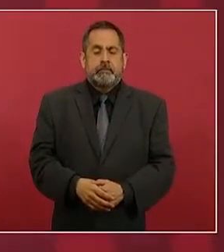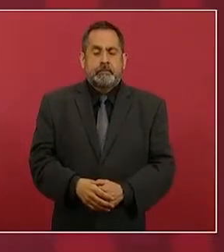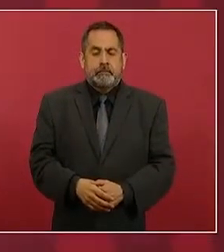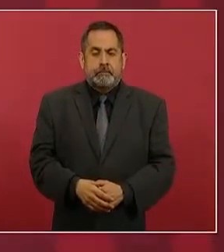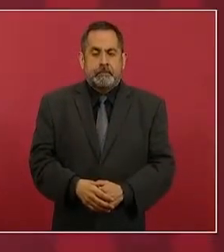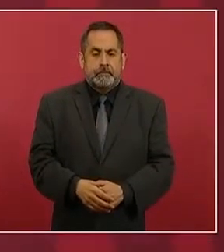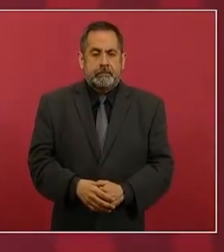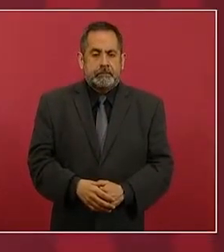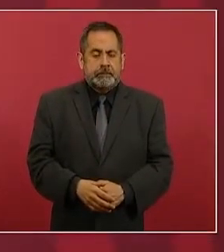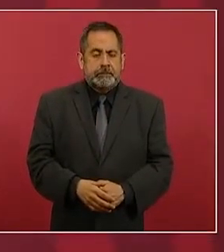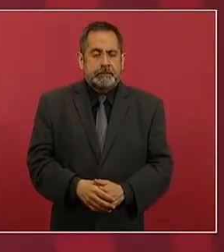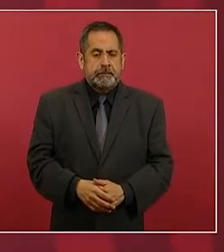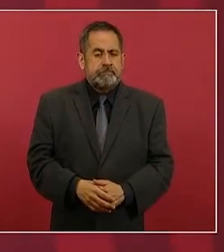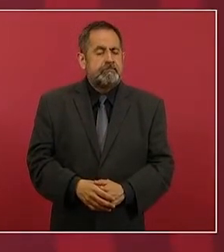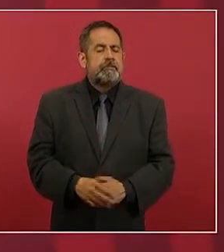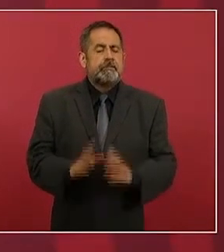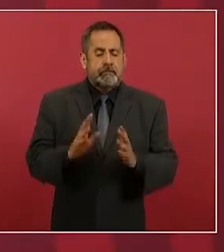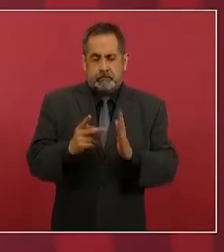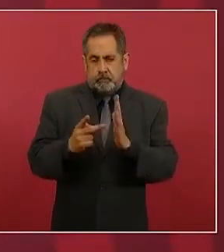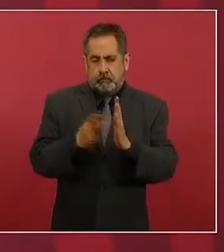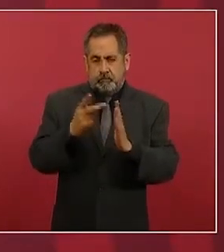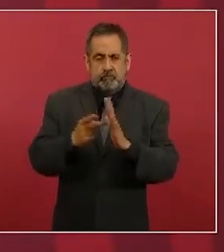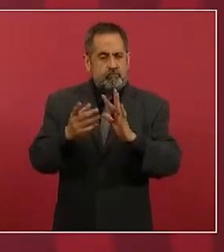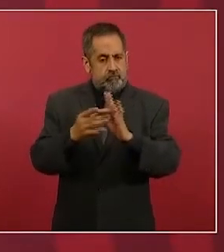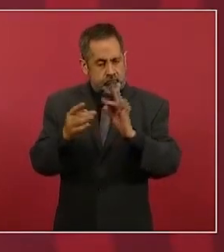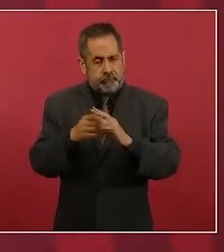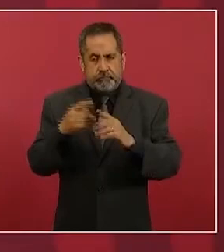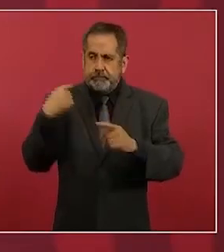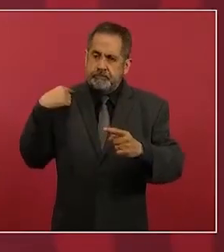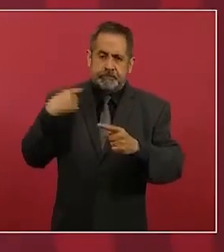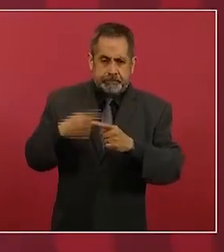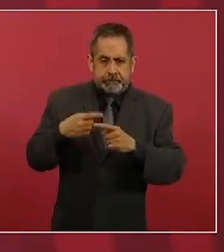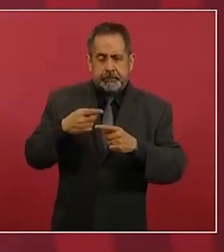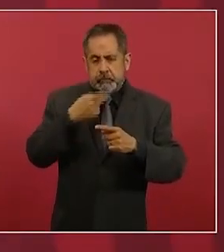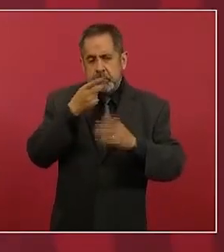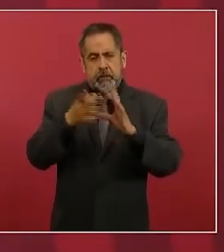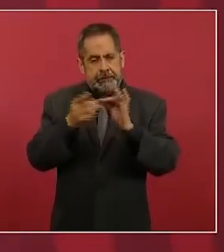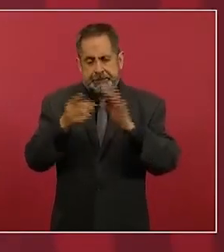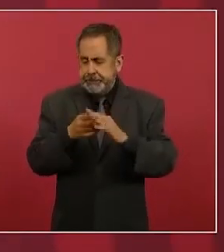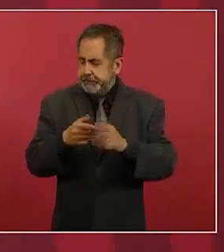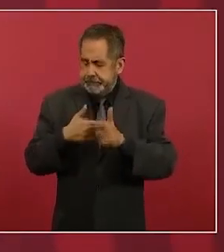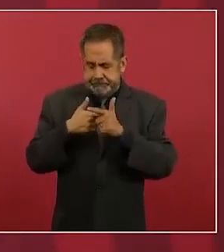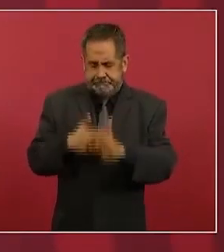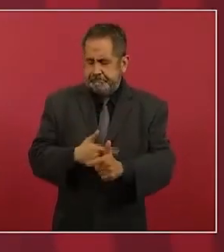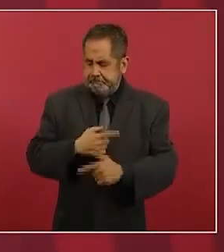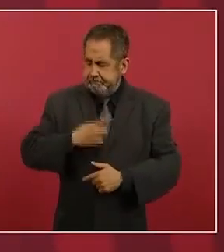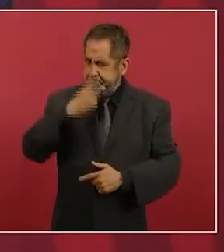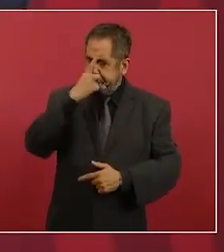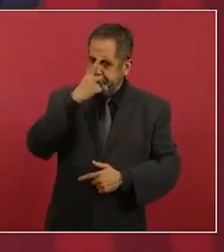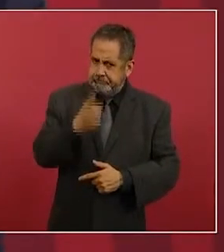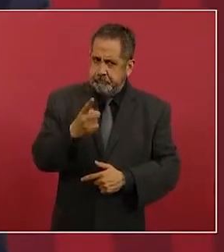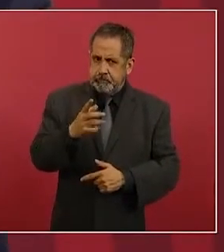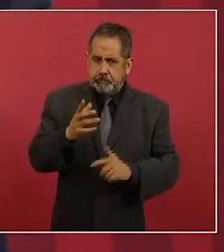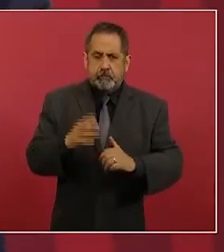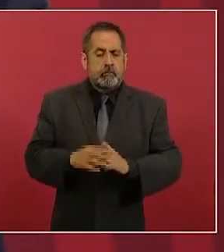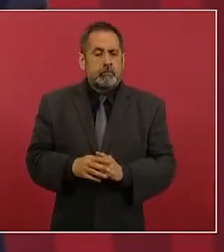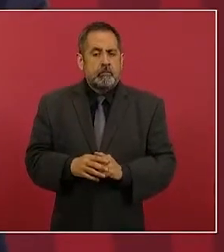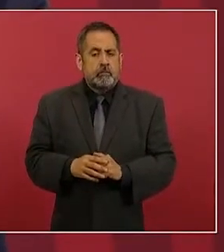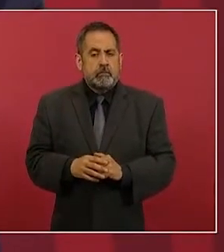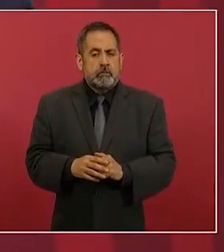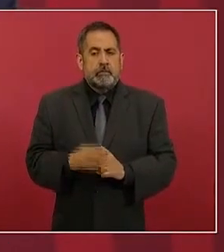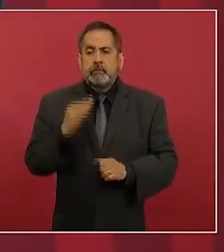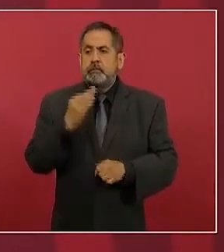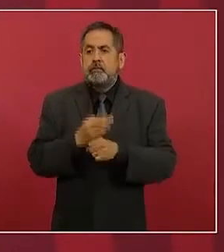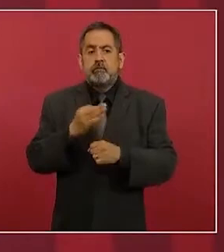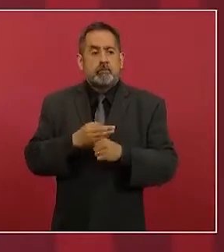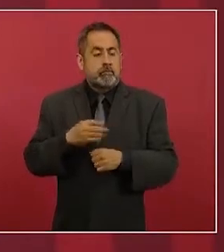Pues como lo hemos venido sosteniendo, estamos